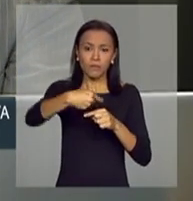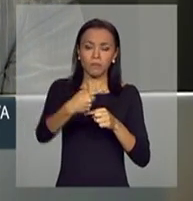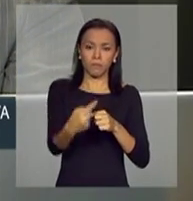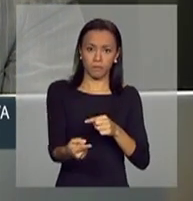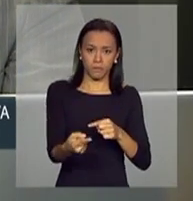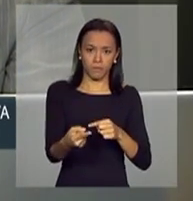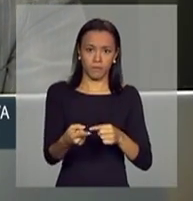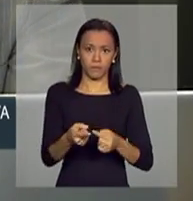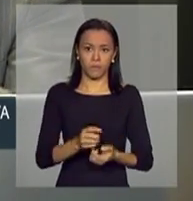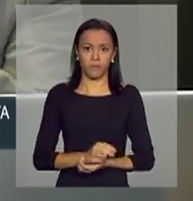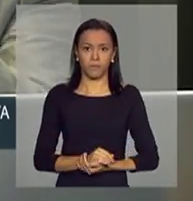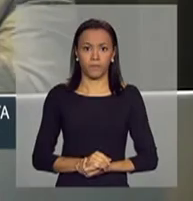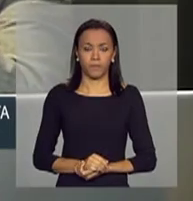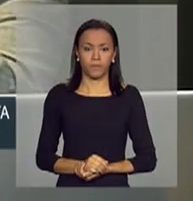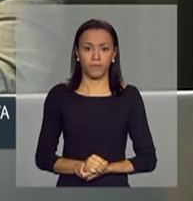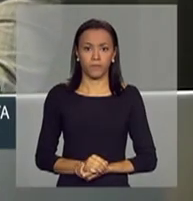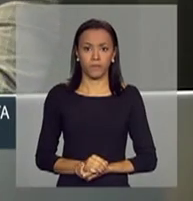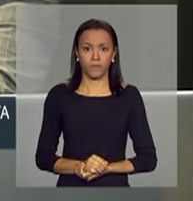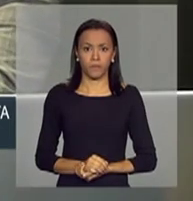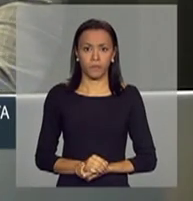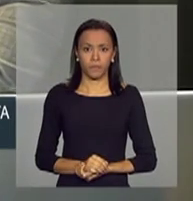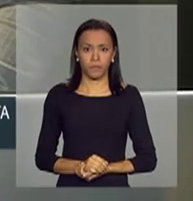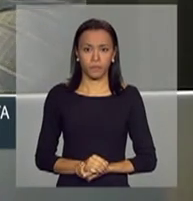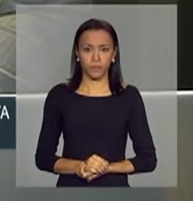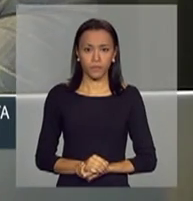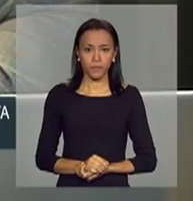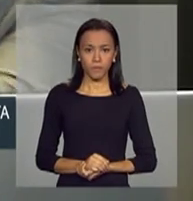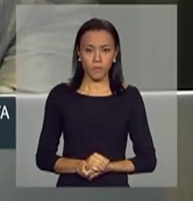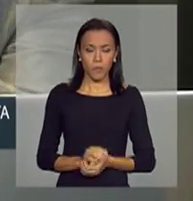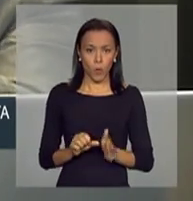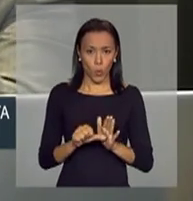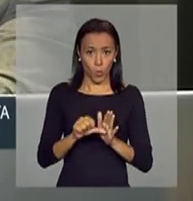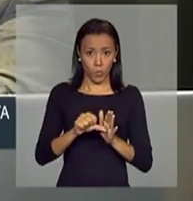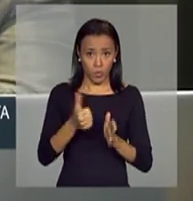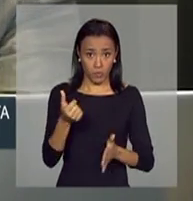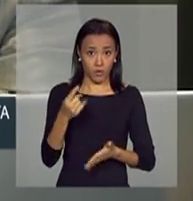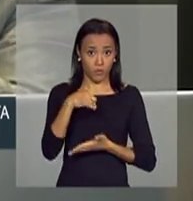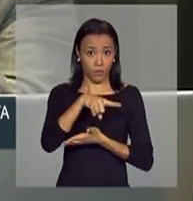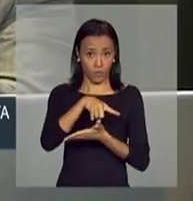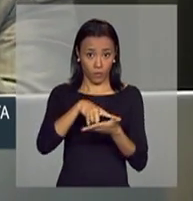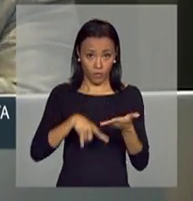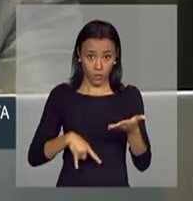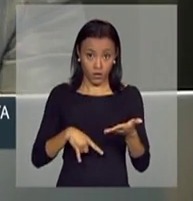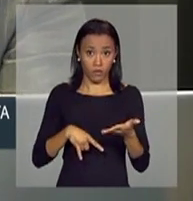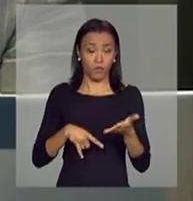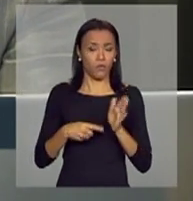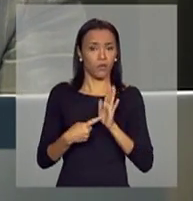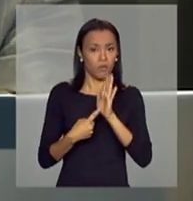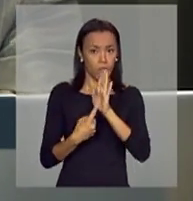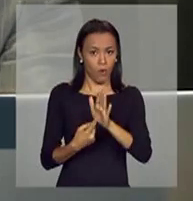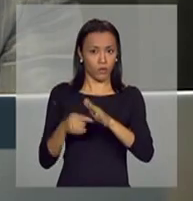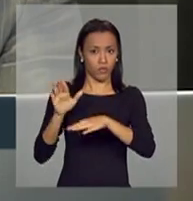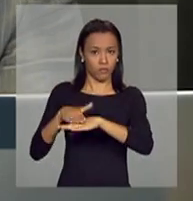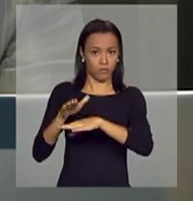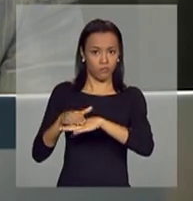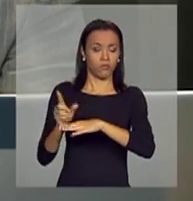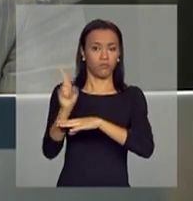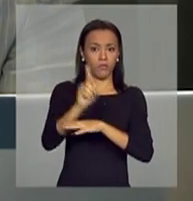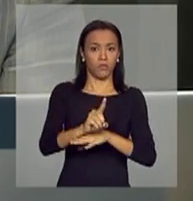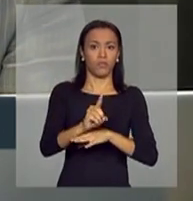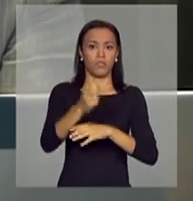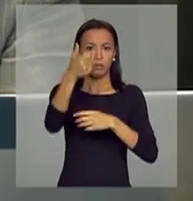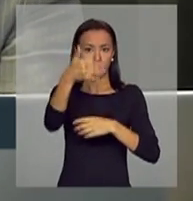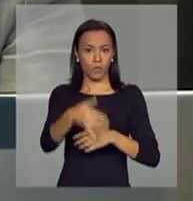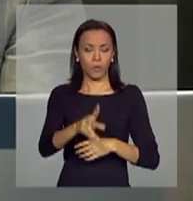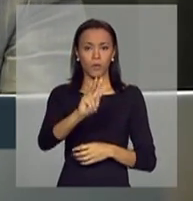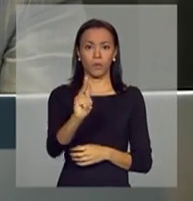silencio. Y lo que el primer documento que muestra la doctora Sterling demuestra a las